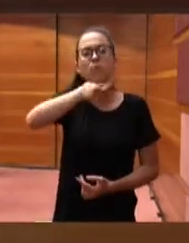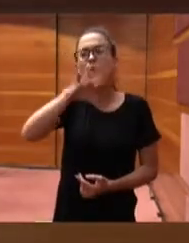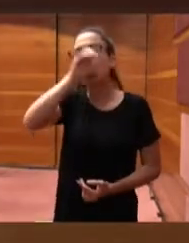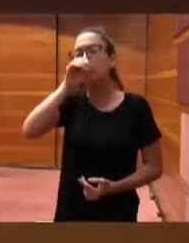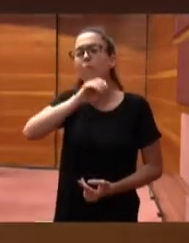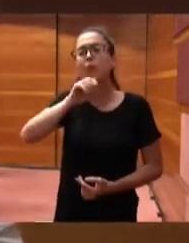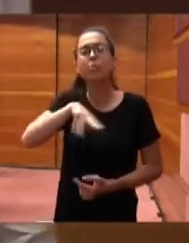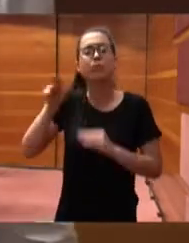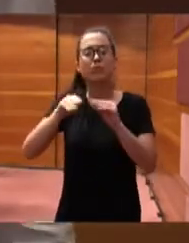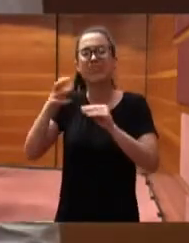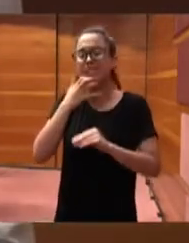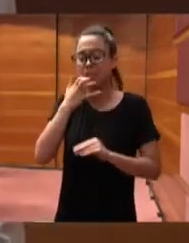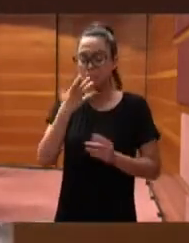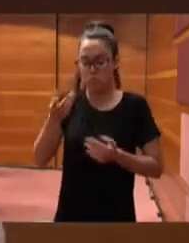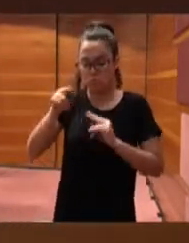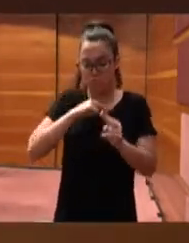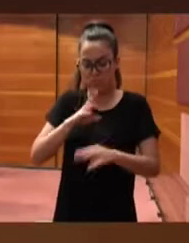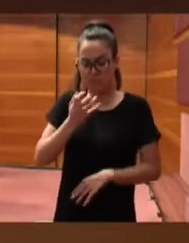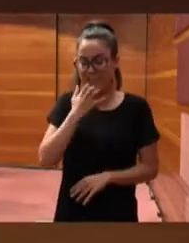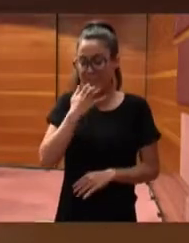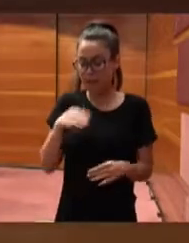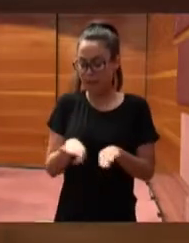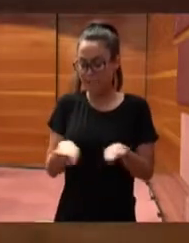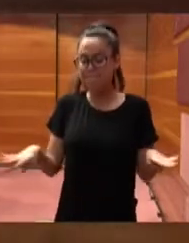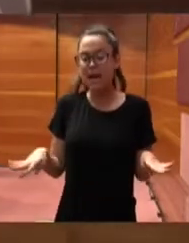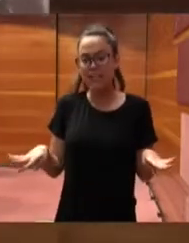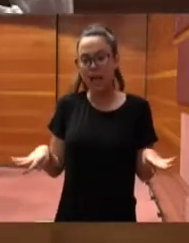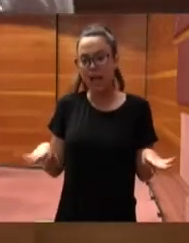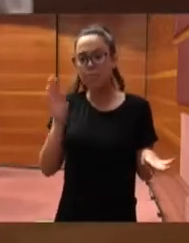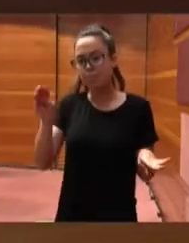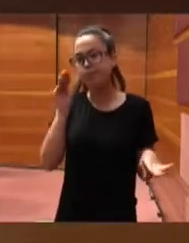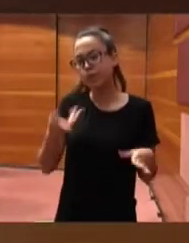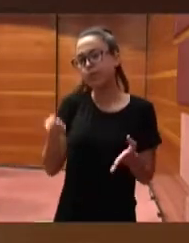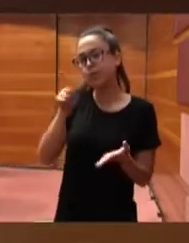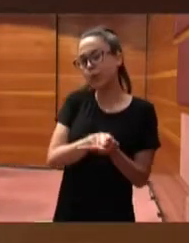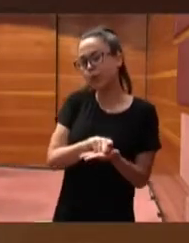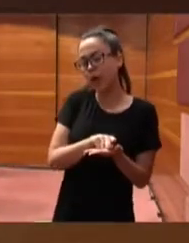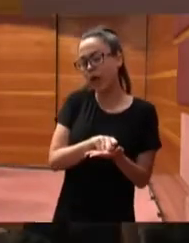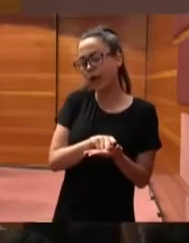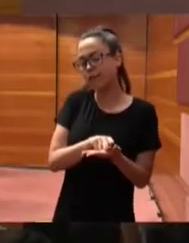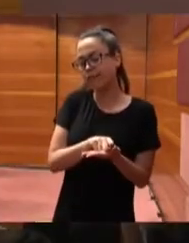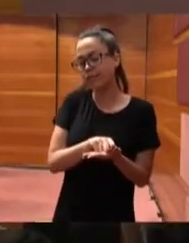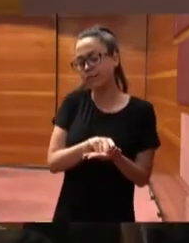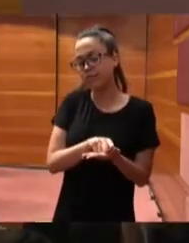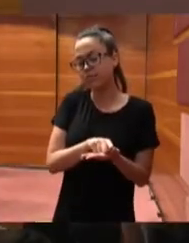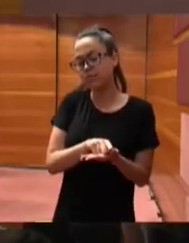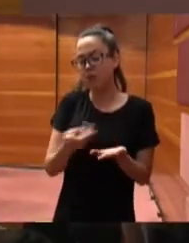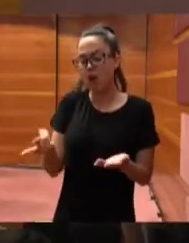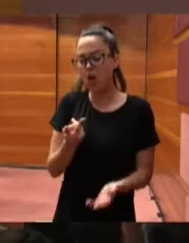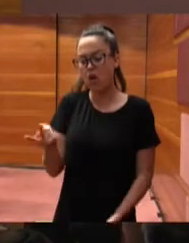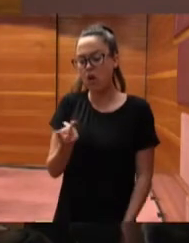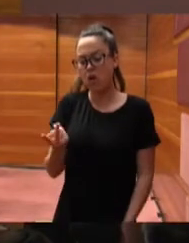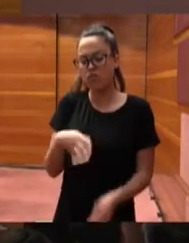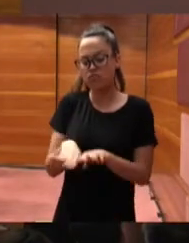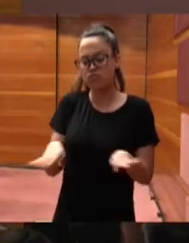momento. Ahora, si os siento en una mesa, muy probablemente la opinión de esta persona y la de esta persona van a cooperar entre sí.